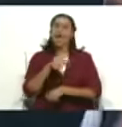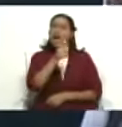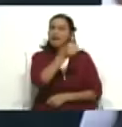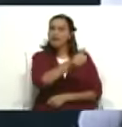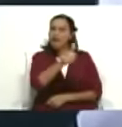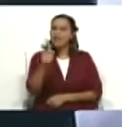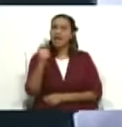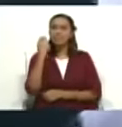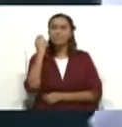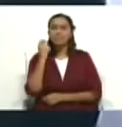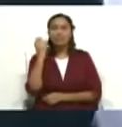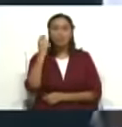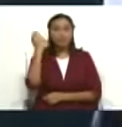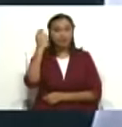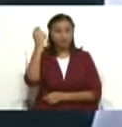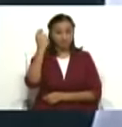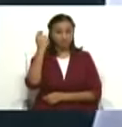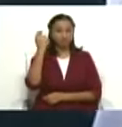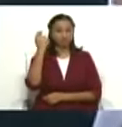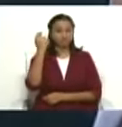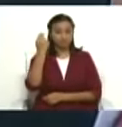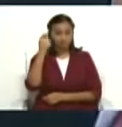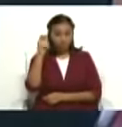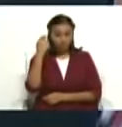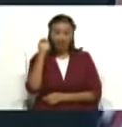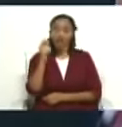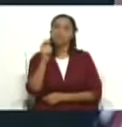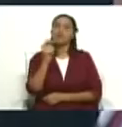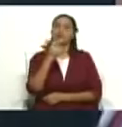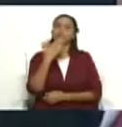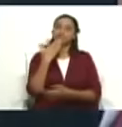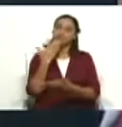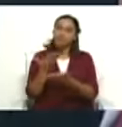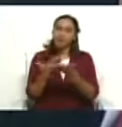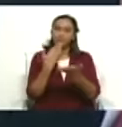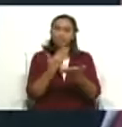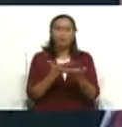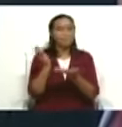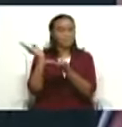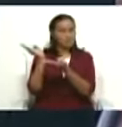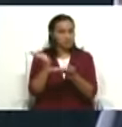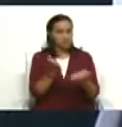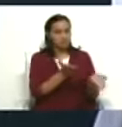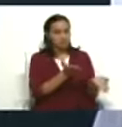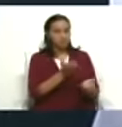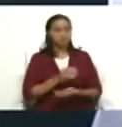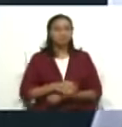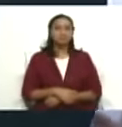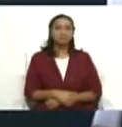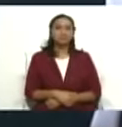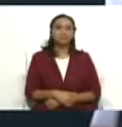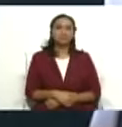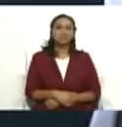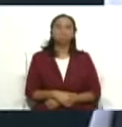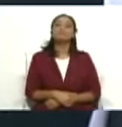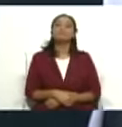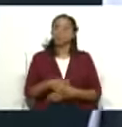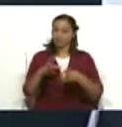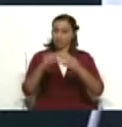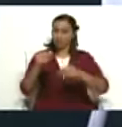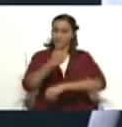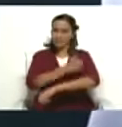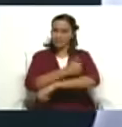y diputados, como también a los rectores y el tren directivo del Consejo